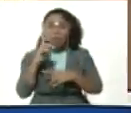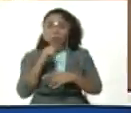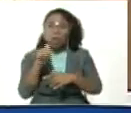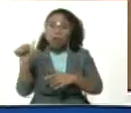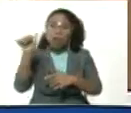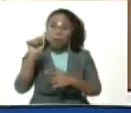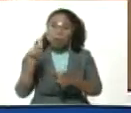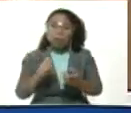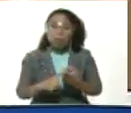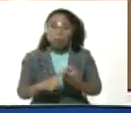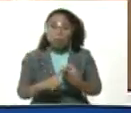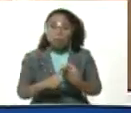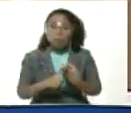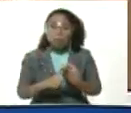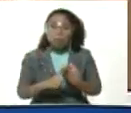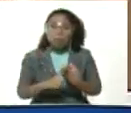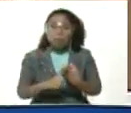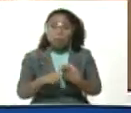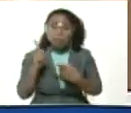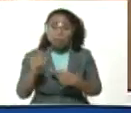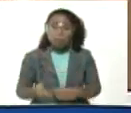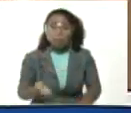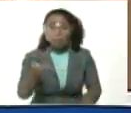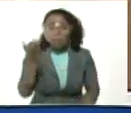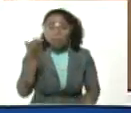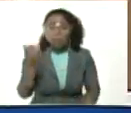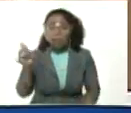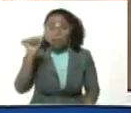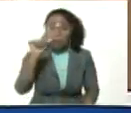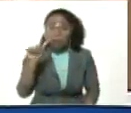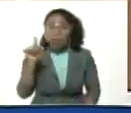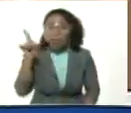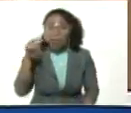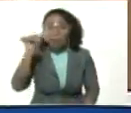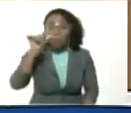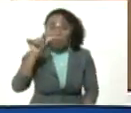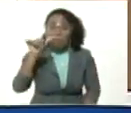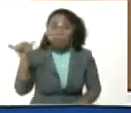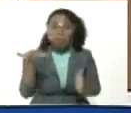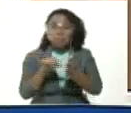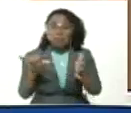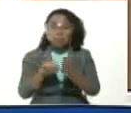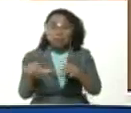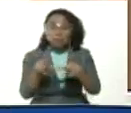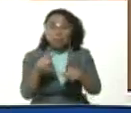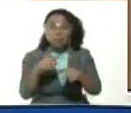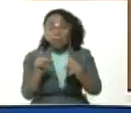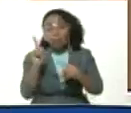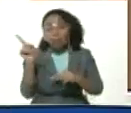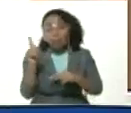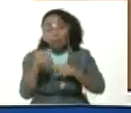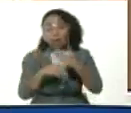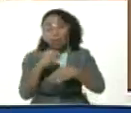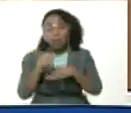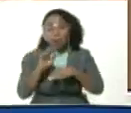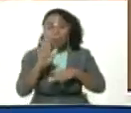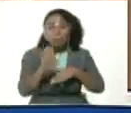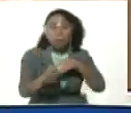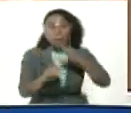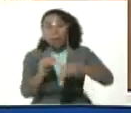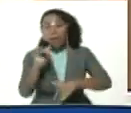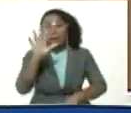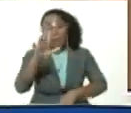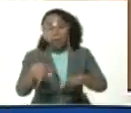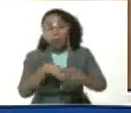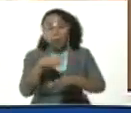agua. Es la prioridad. Tenemos el agua cerca del sitio, pero son a pie, son 5 horas